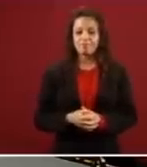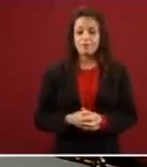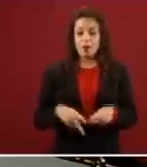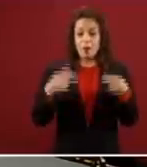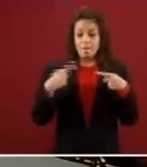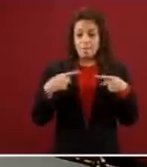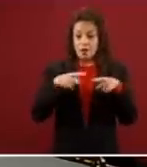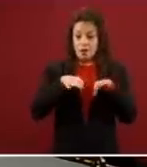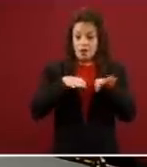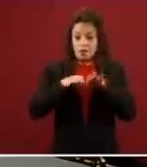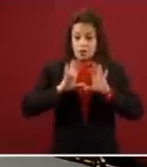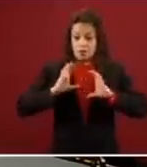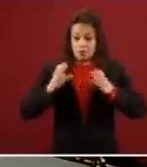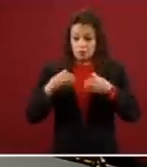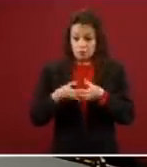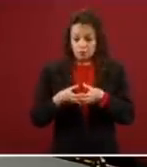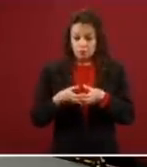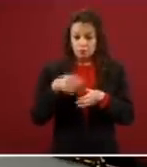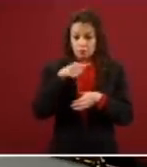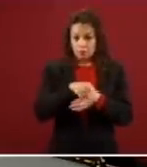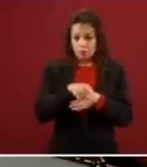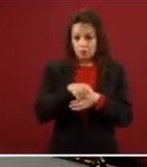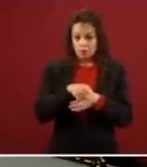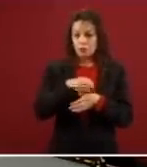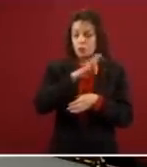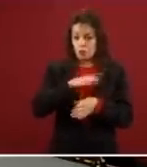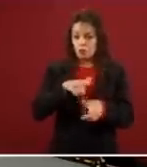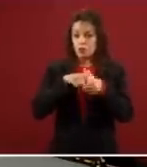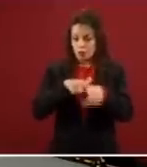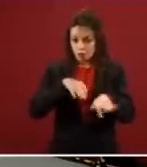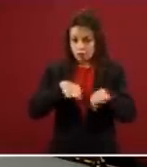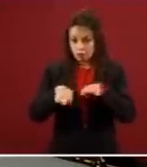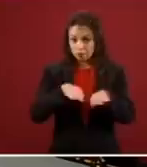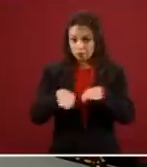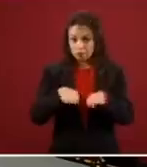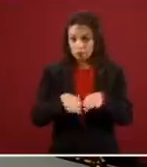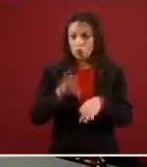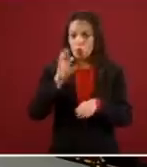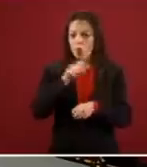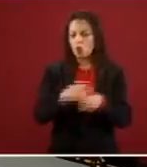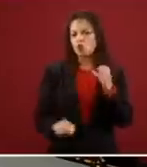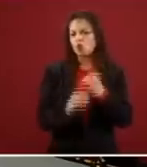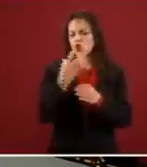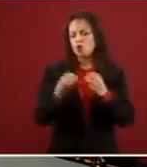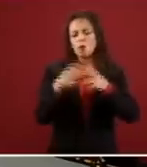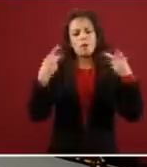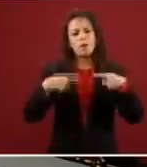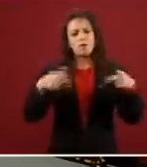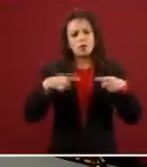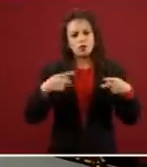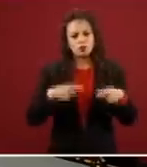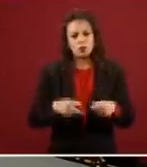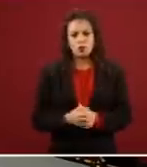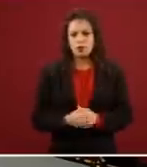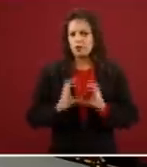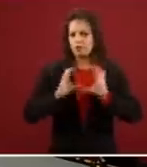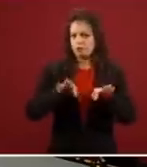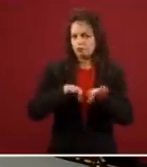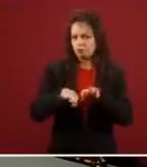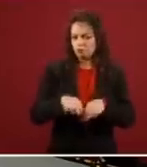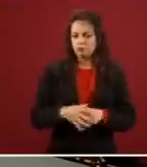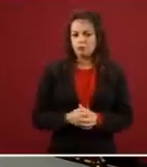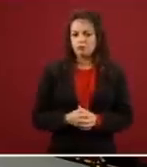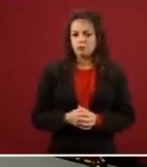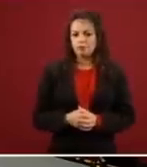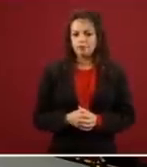juntas de conciliación y arbitraje de hoy puedan seguir trabajando o será totalmente nueva la gente? Está abierto,